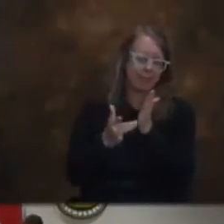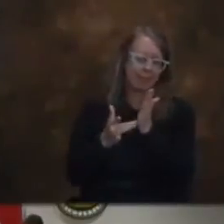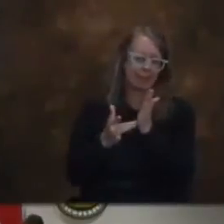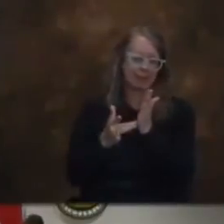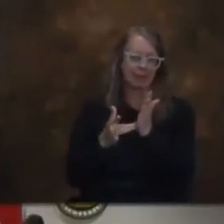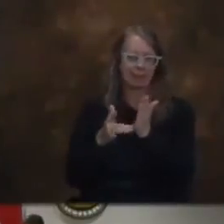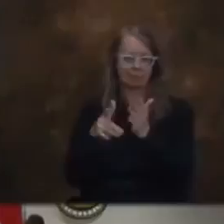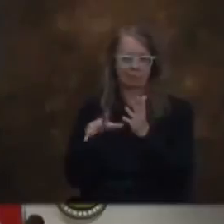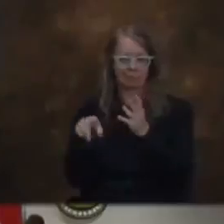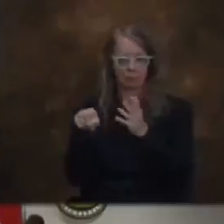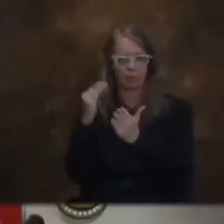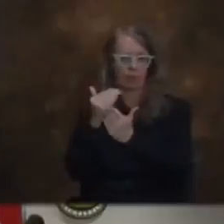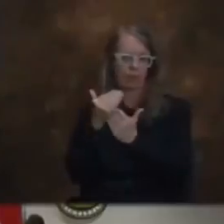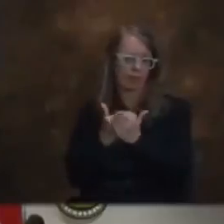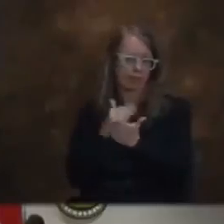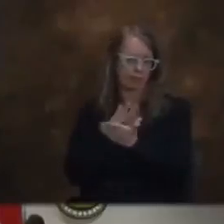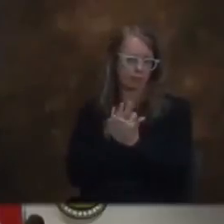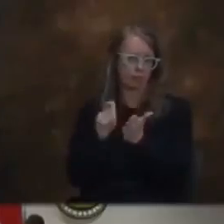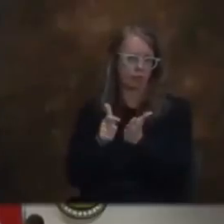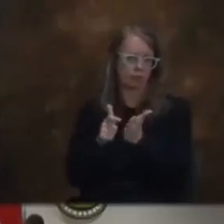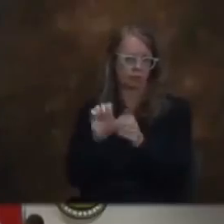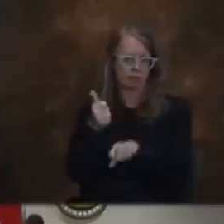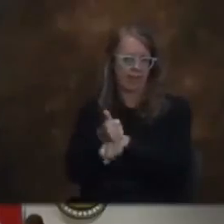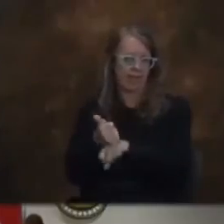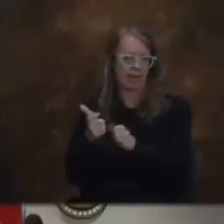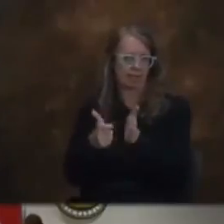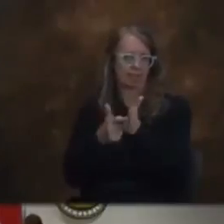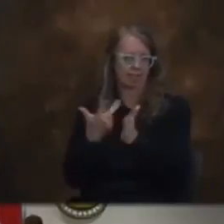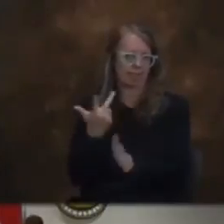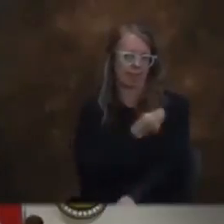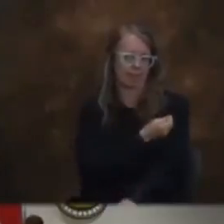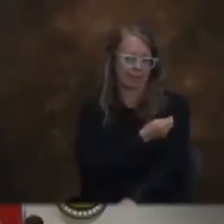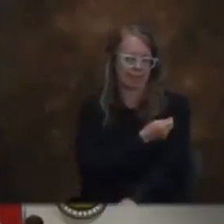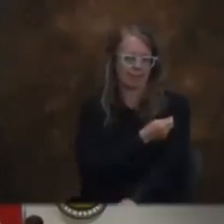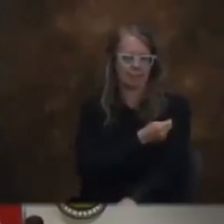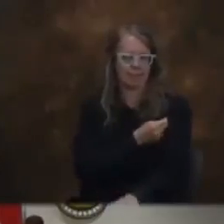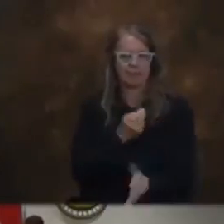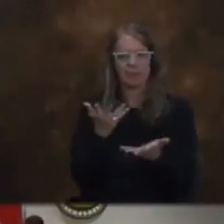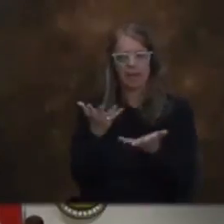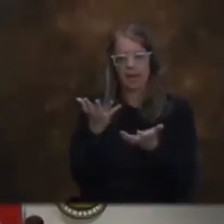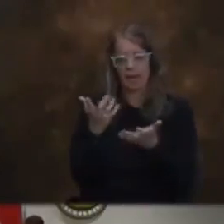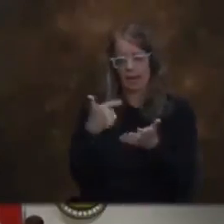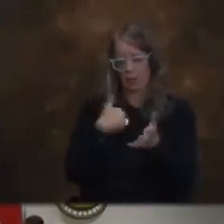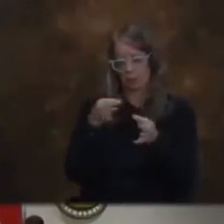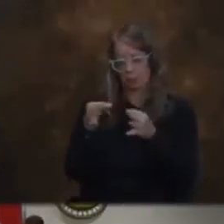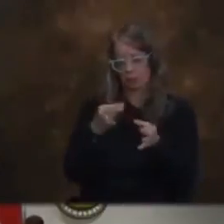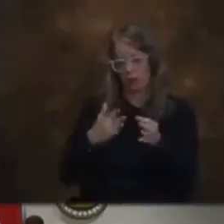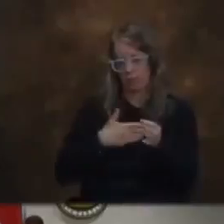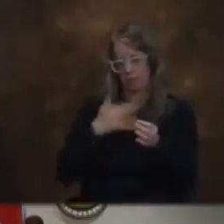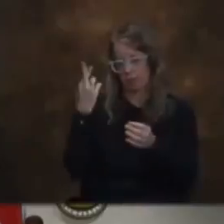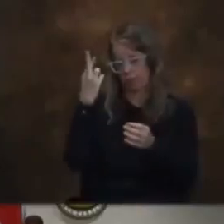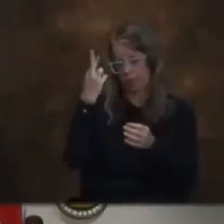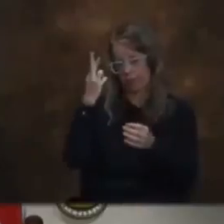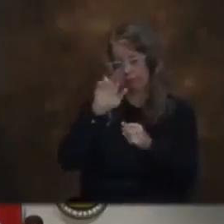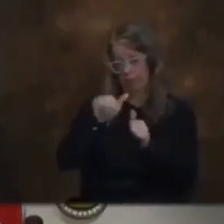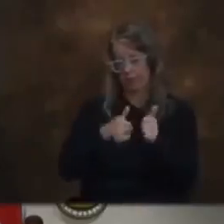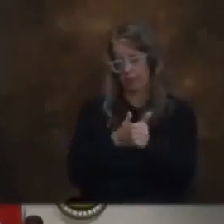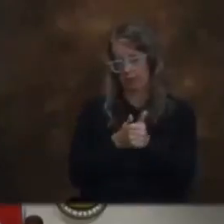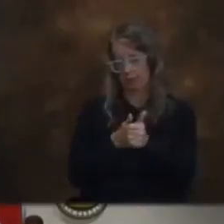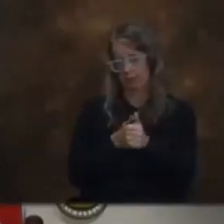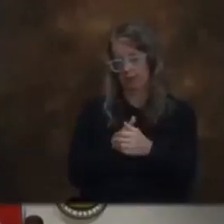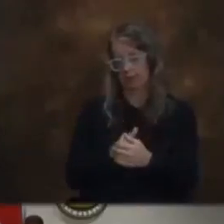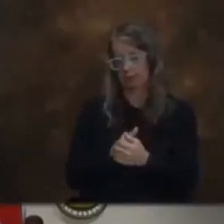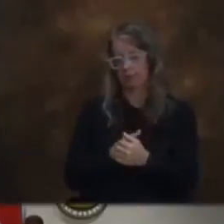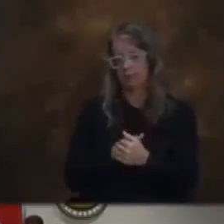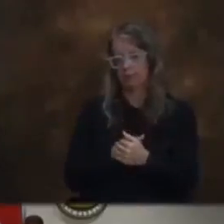country y mi intención con esto no es obligar a alguien a